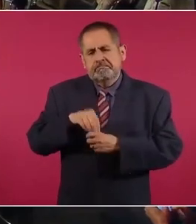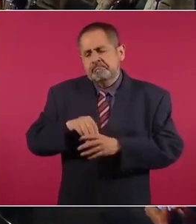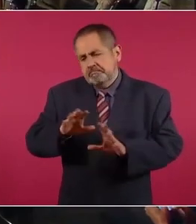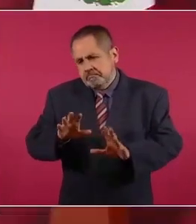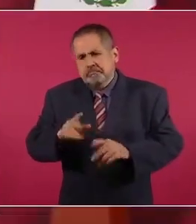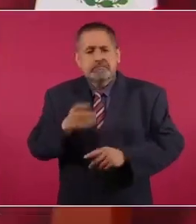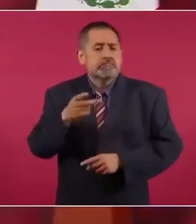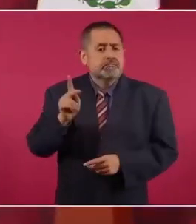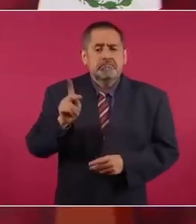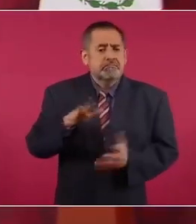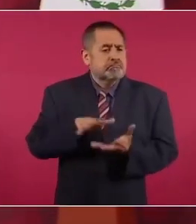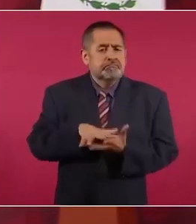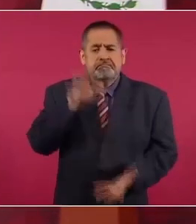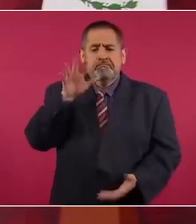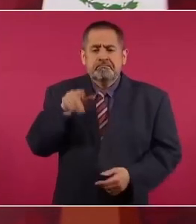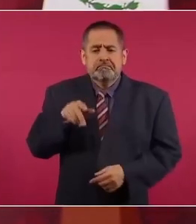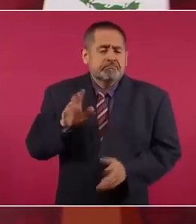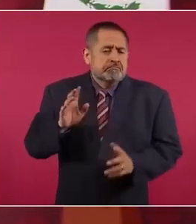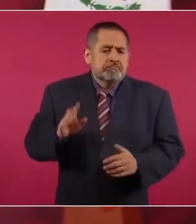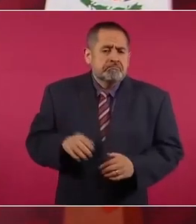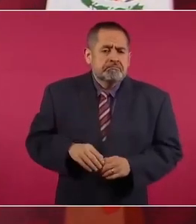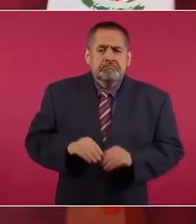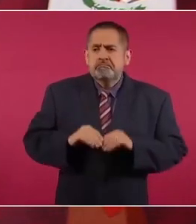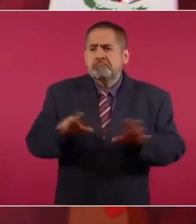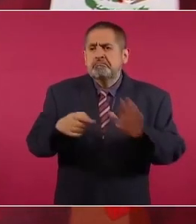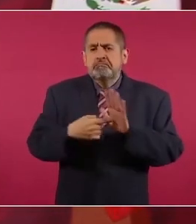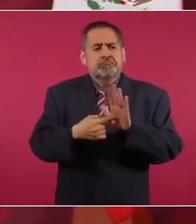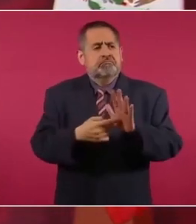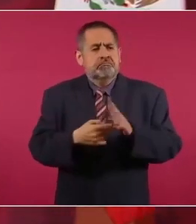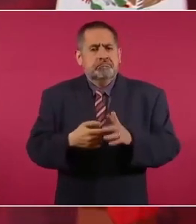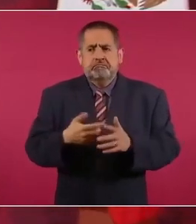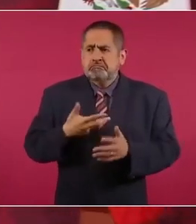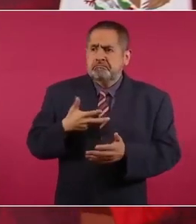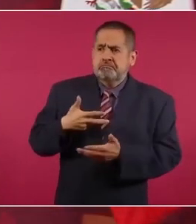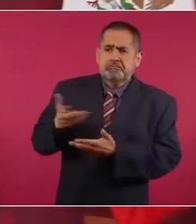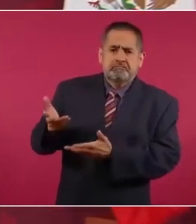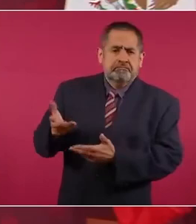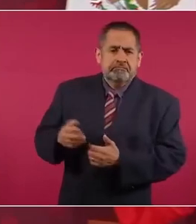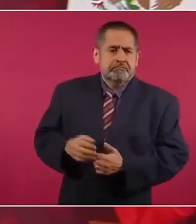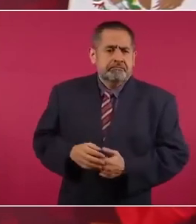Pero por lo general, pues son